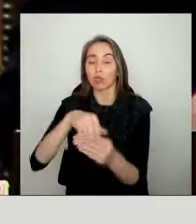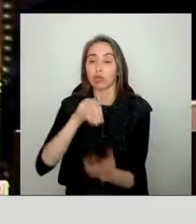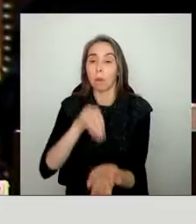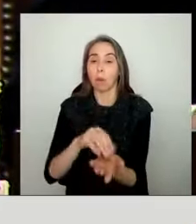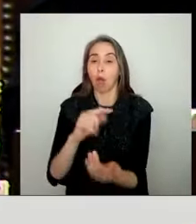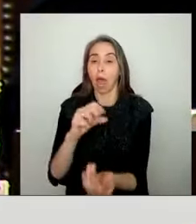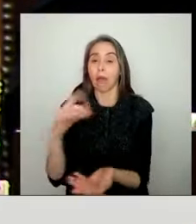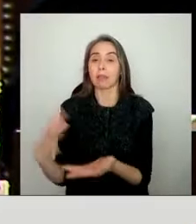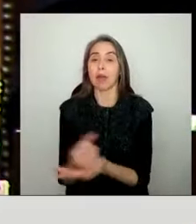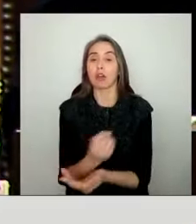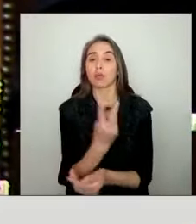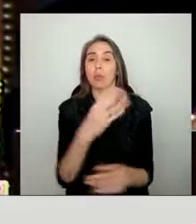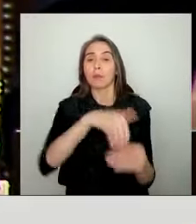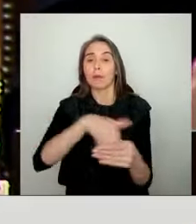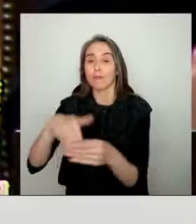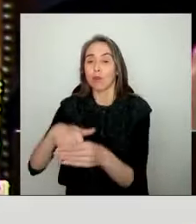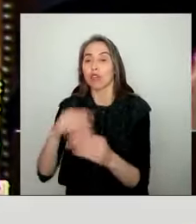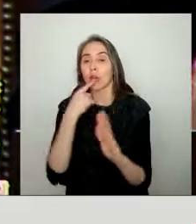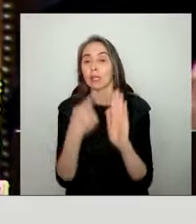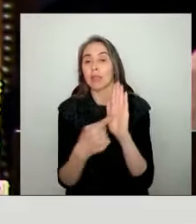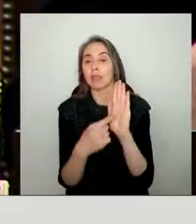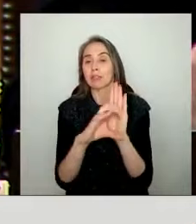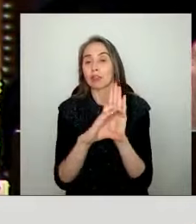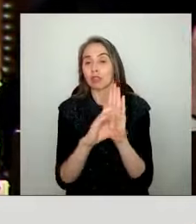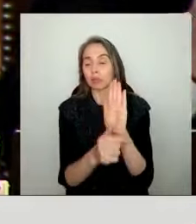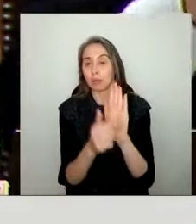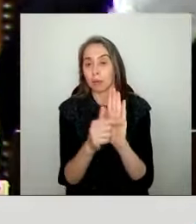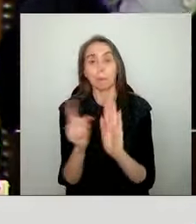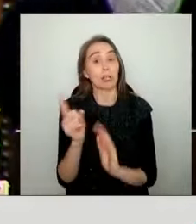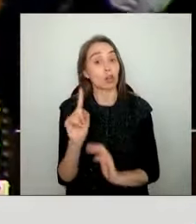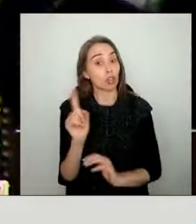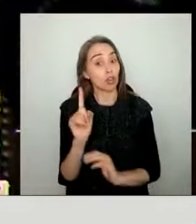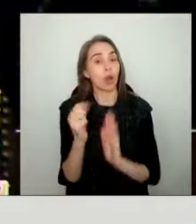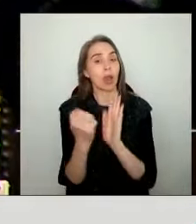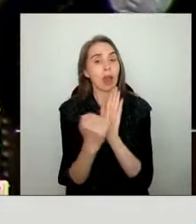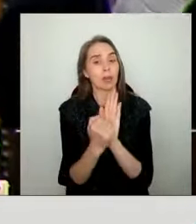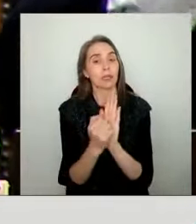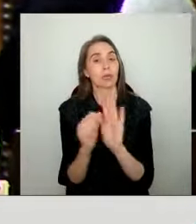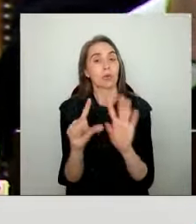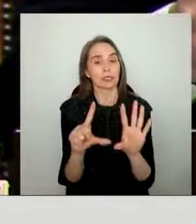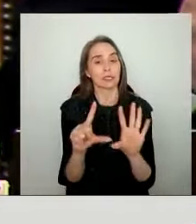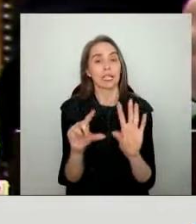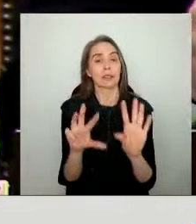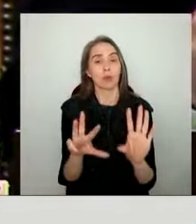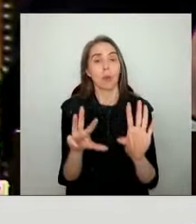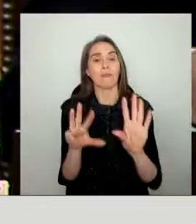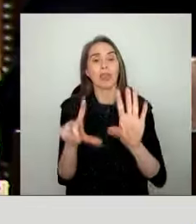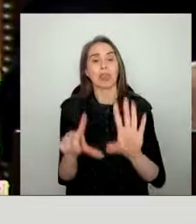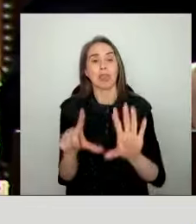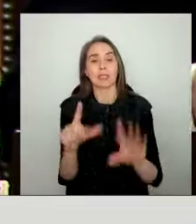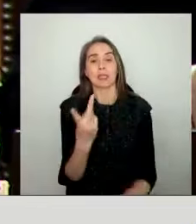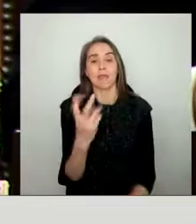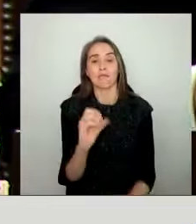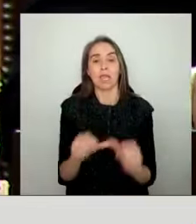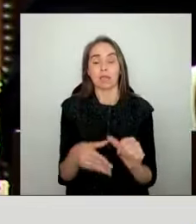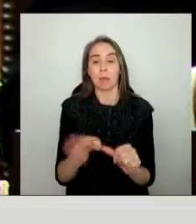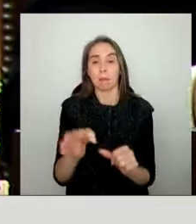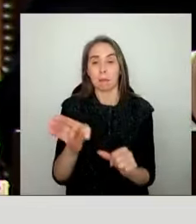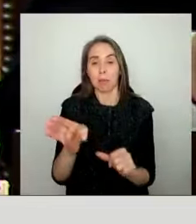alcanzado el quórum constitucional requerido con la salvedad de los artículos 7 9 17 20 permanentes y los